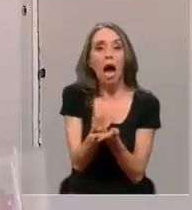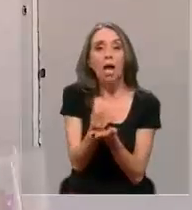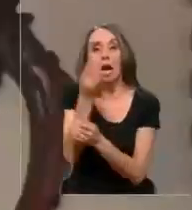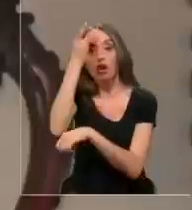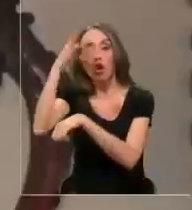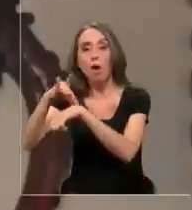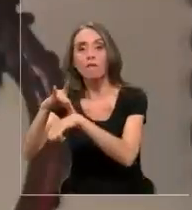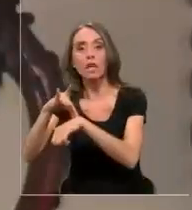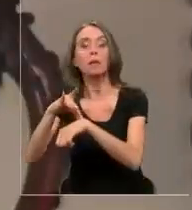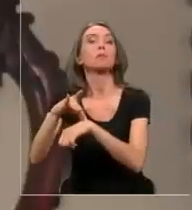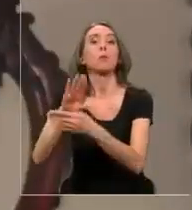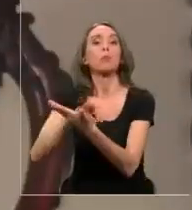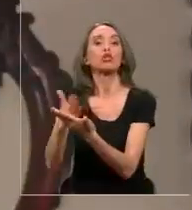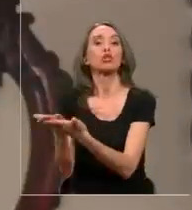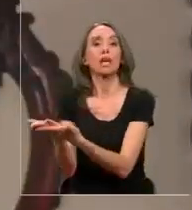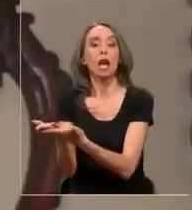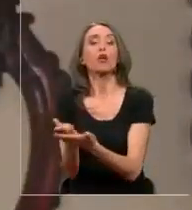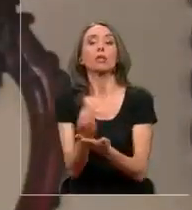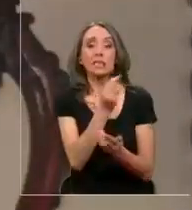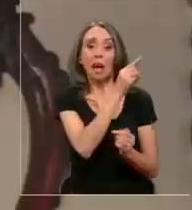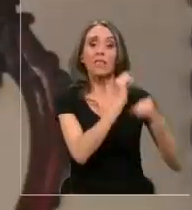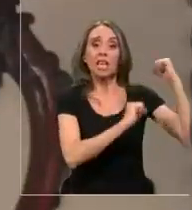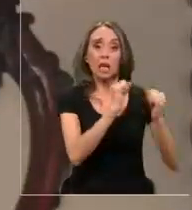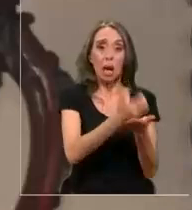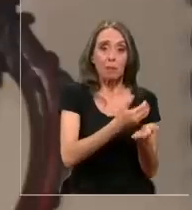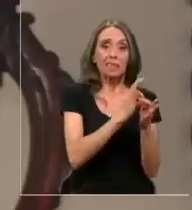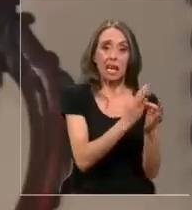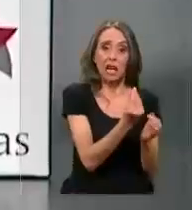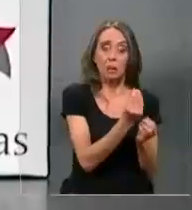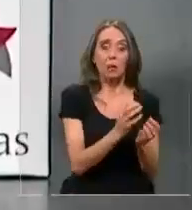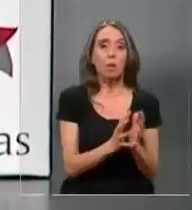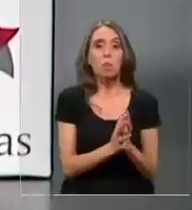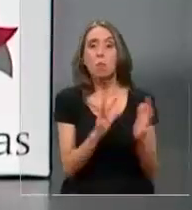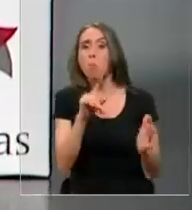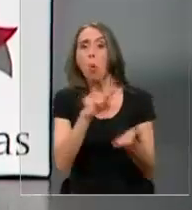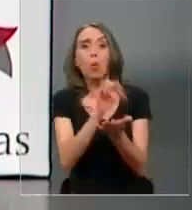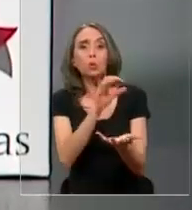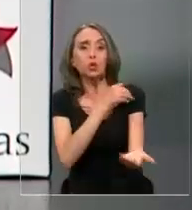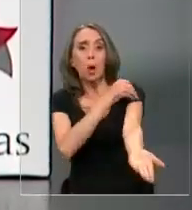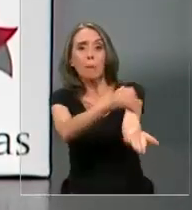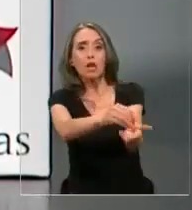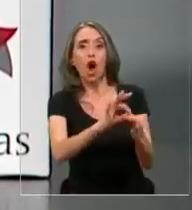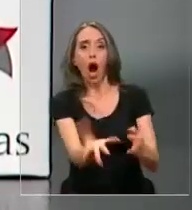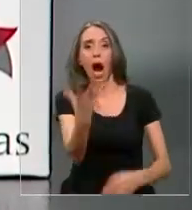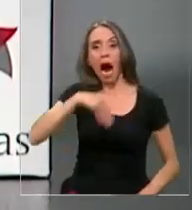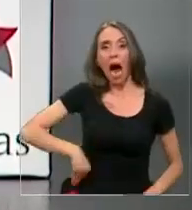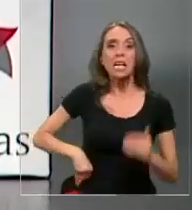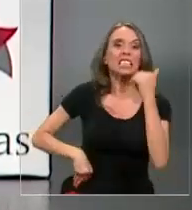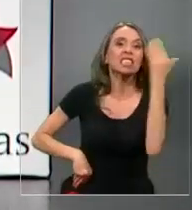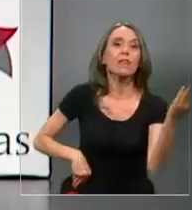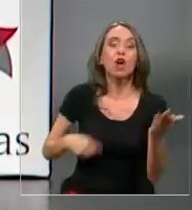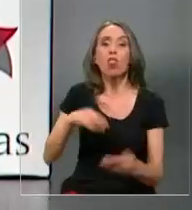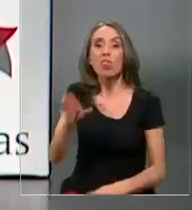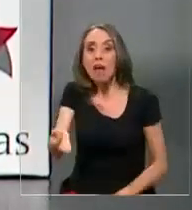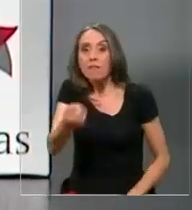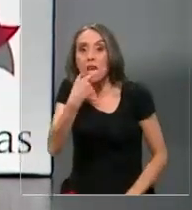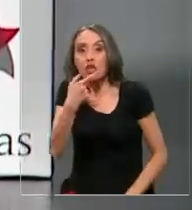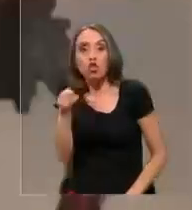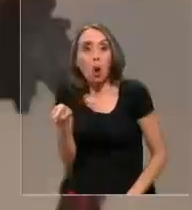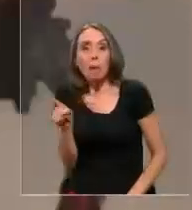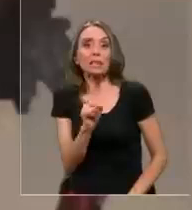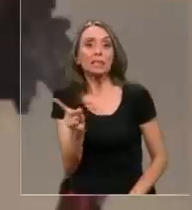enfermos está bien que ganen pero no es tenido es una sinvergüenzura y te lo tienes que tomar y si no